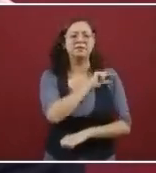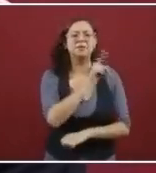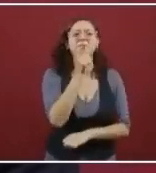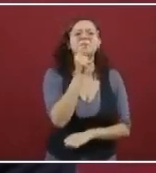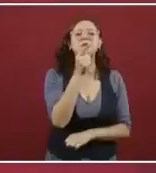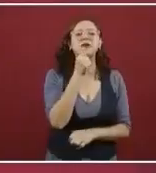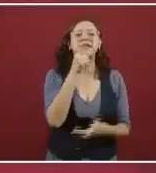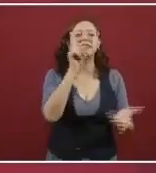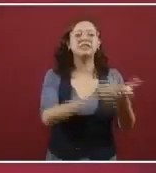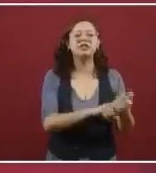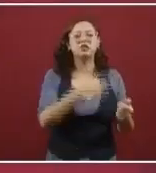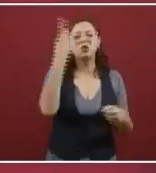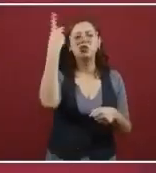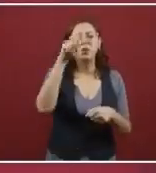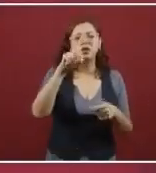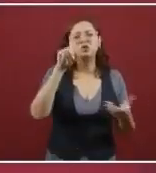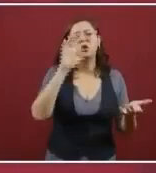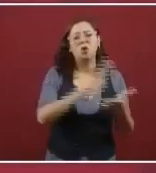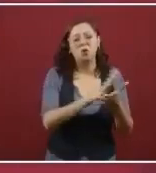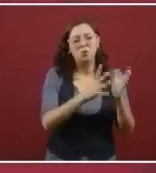políticos.